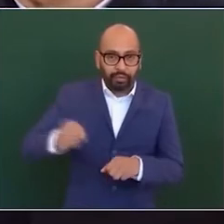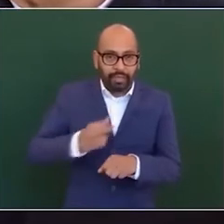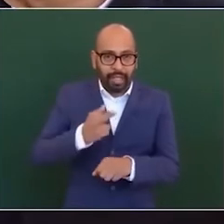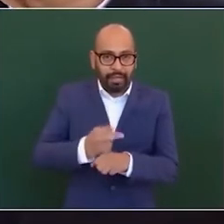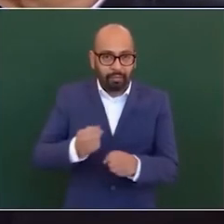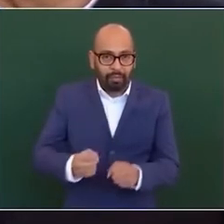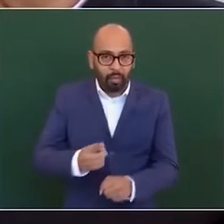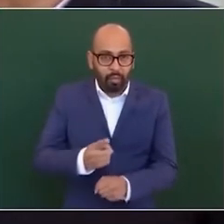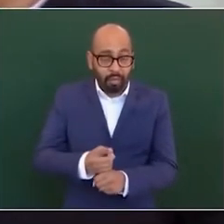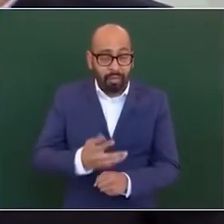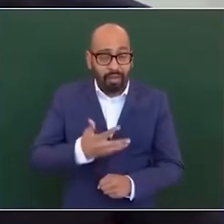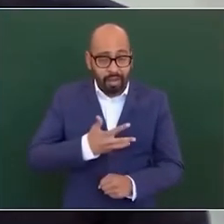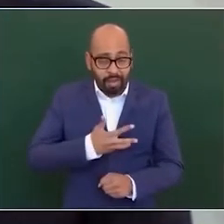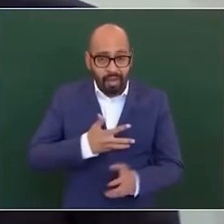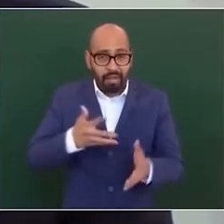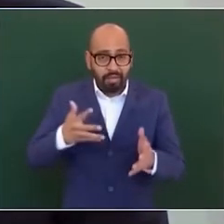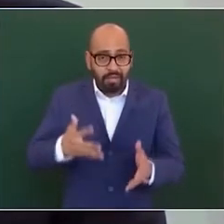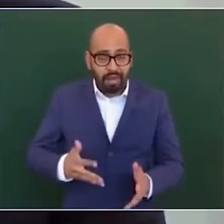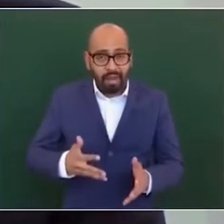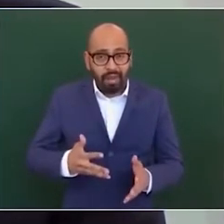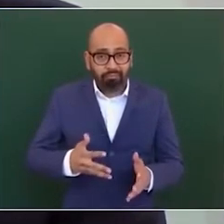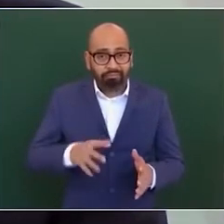está preso en Estados Unidos,